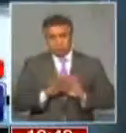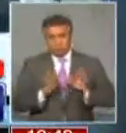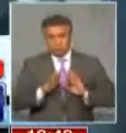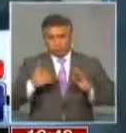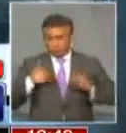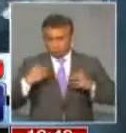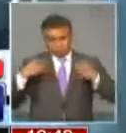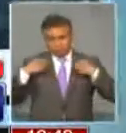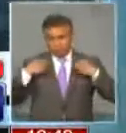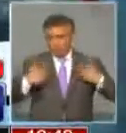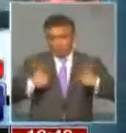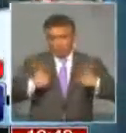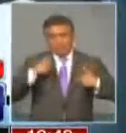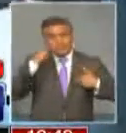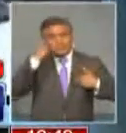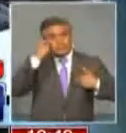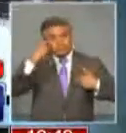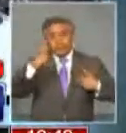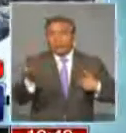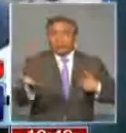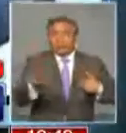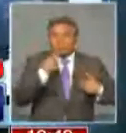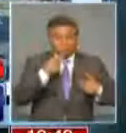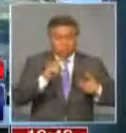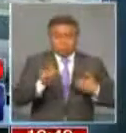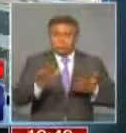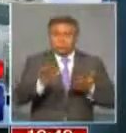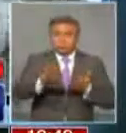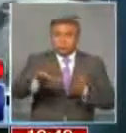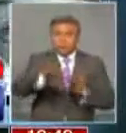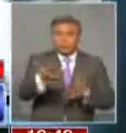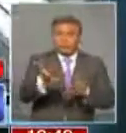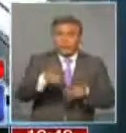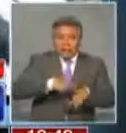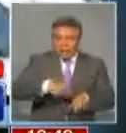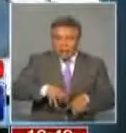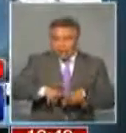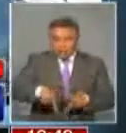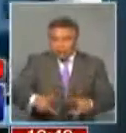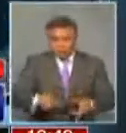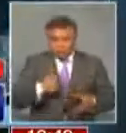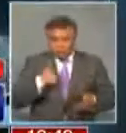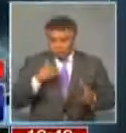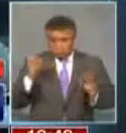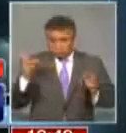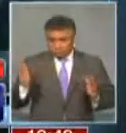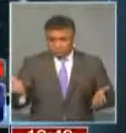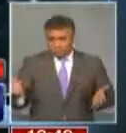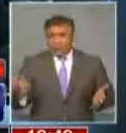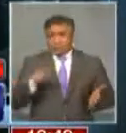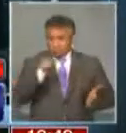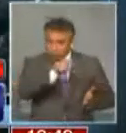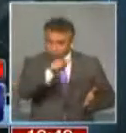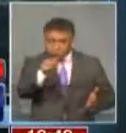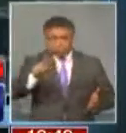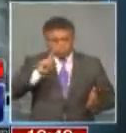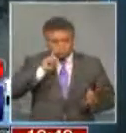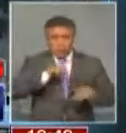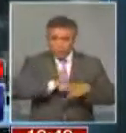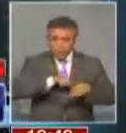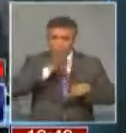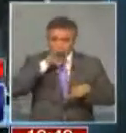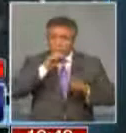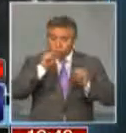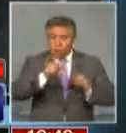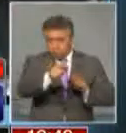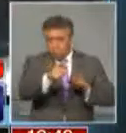a mí saber cuál es su situación ni qué es lo que ella está haciendo en este minuto. Yo creo que tendrán que ser ustedes quienes en su minuto le